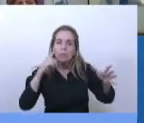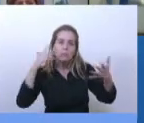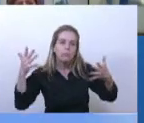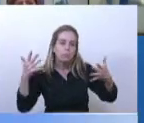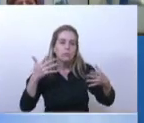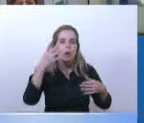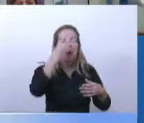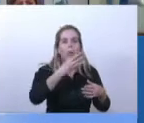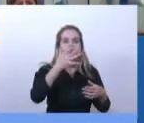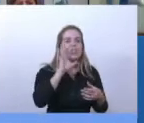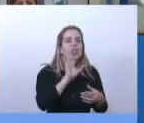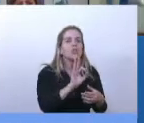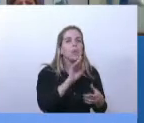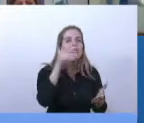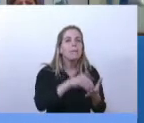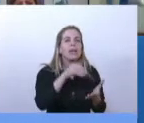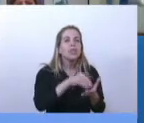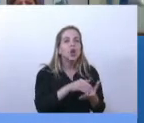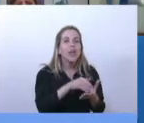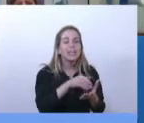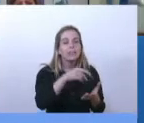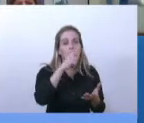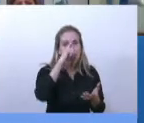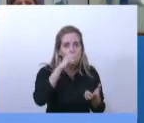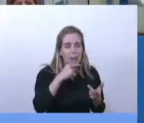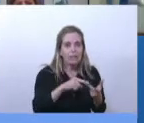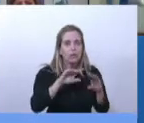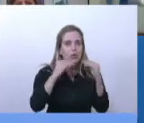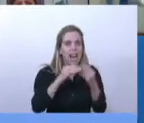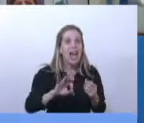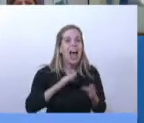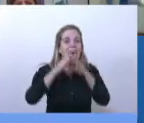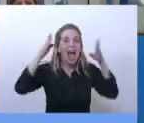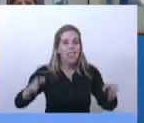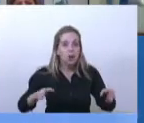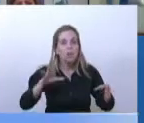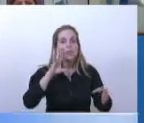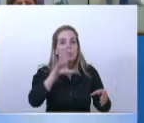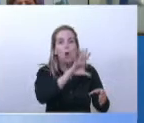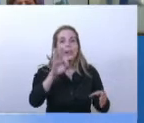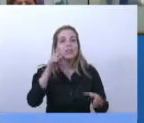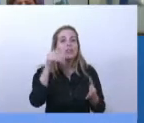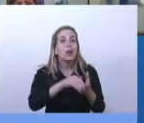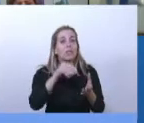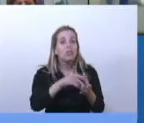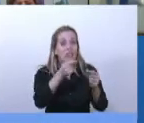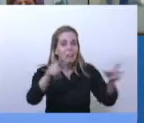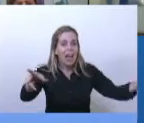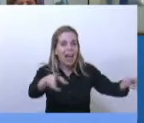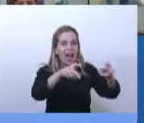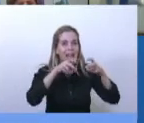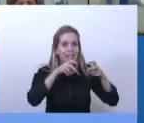450 millones mensuales 5 mil 400 millones anuales que van a un fondo administrado por el estado